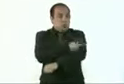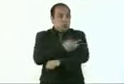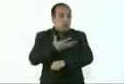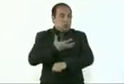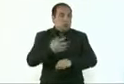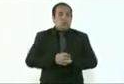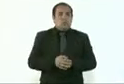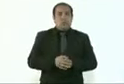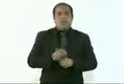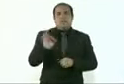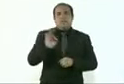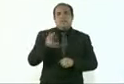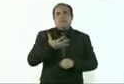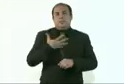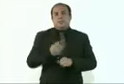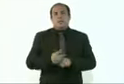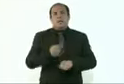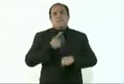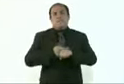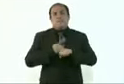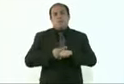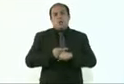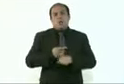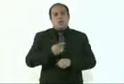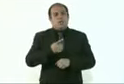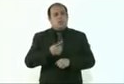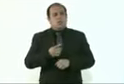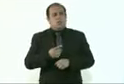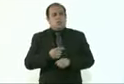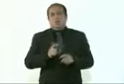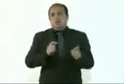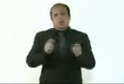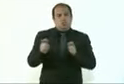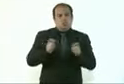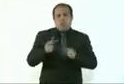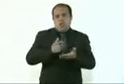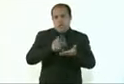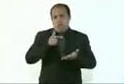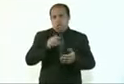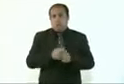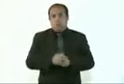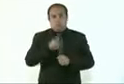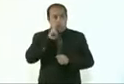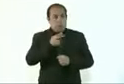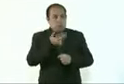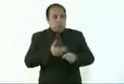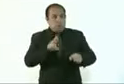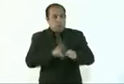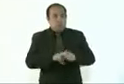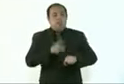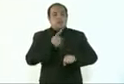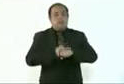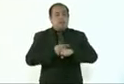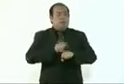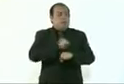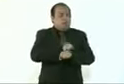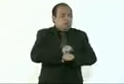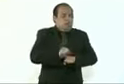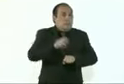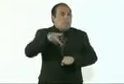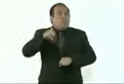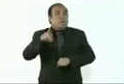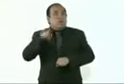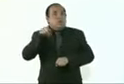comorbilidades graves, no controladas, que es lo que se está viendo en hospitales, la enfermedad será leve, pero